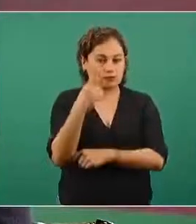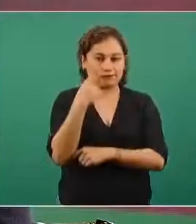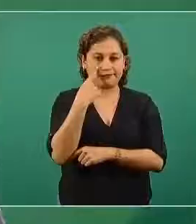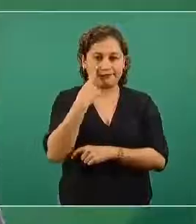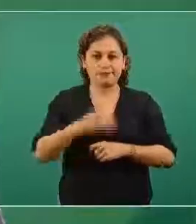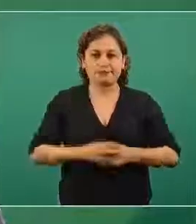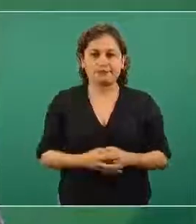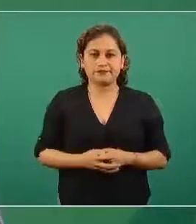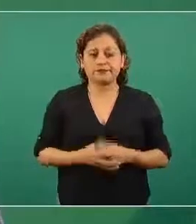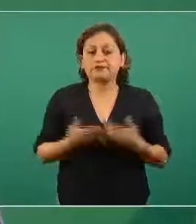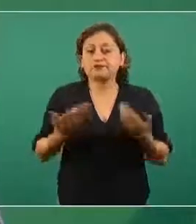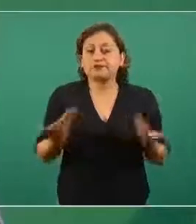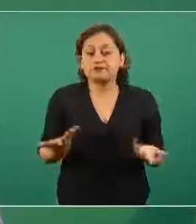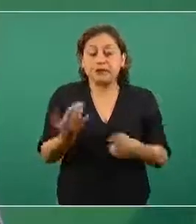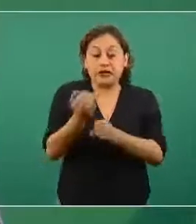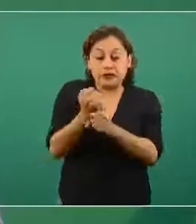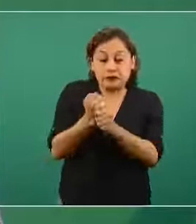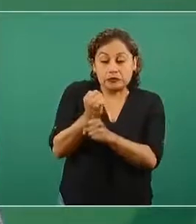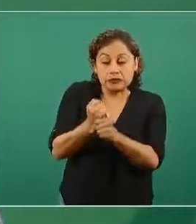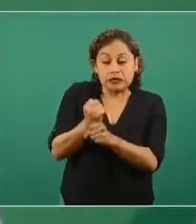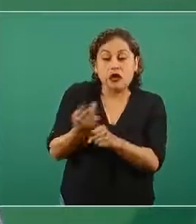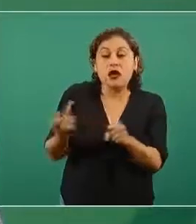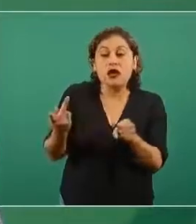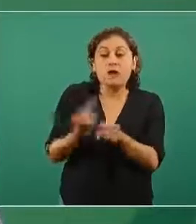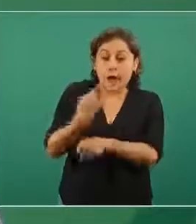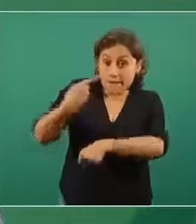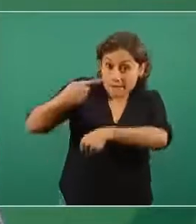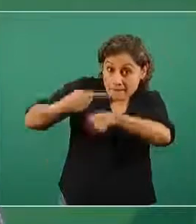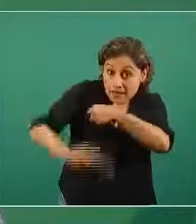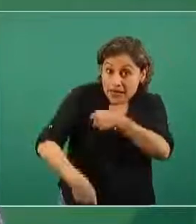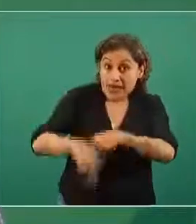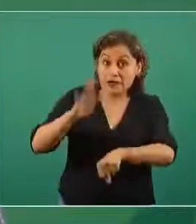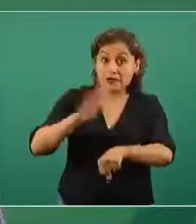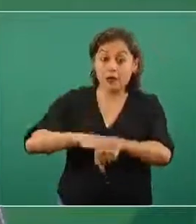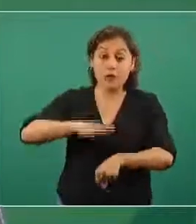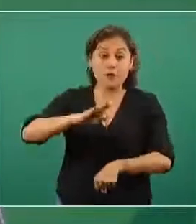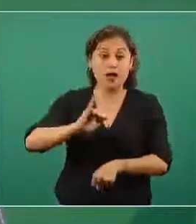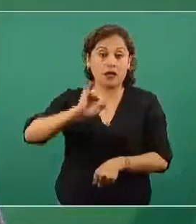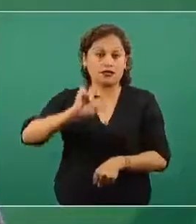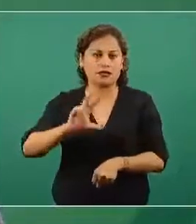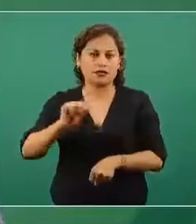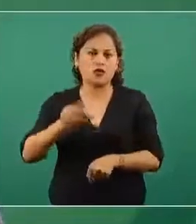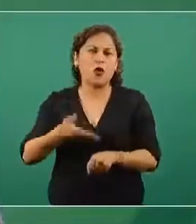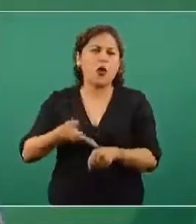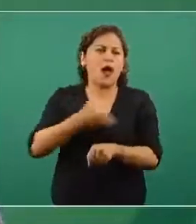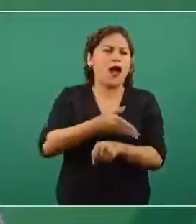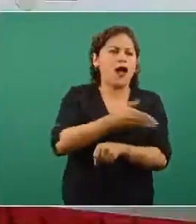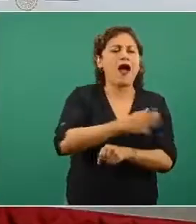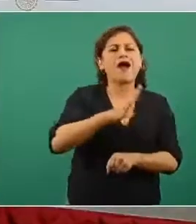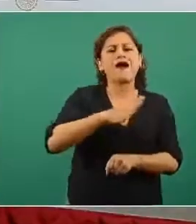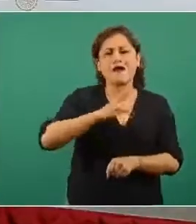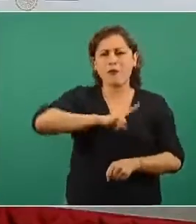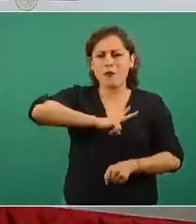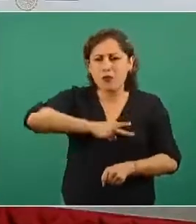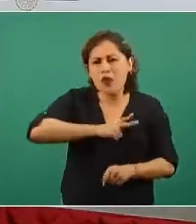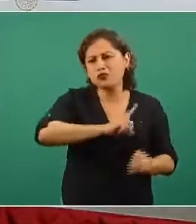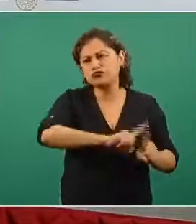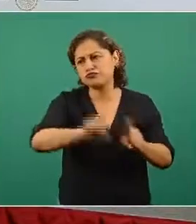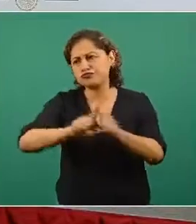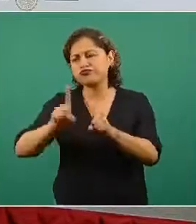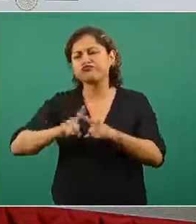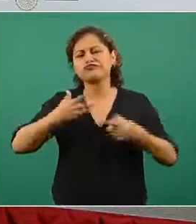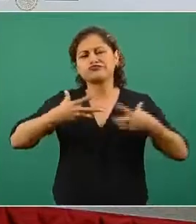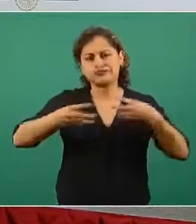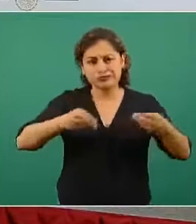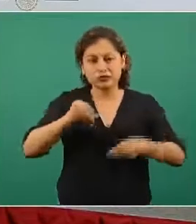tan más agresiva realmente pudiera ser una nueva variante en función de las ya existentes, es decir, qué tanta capacidad puede tener de